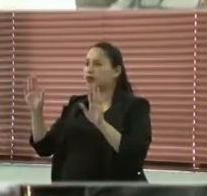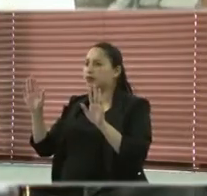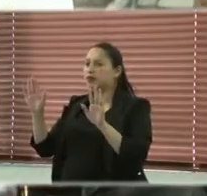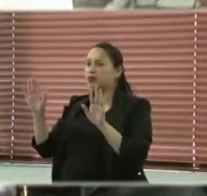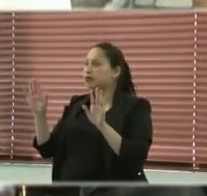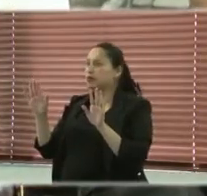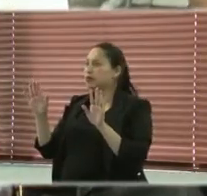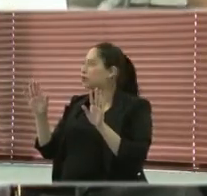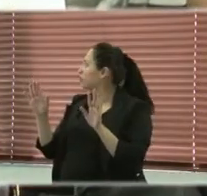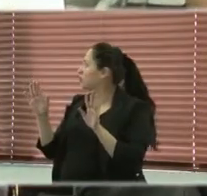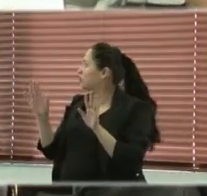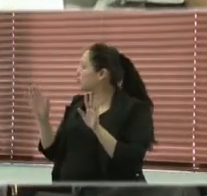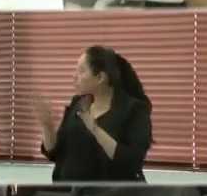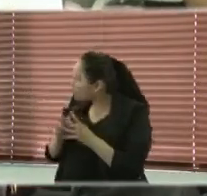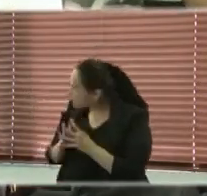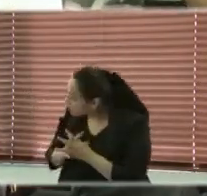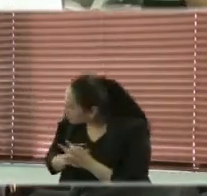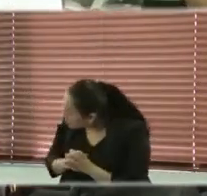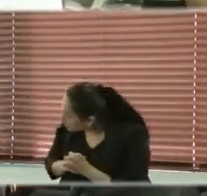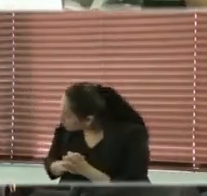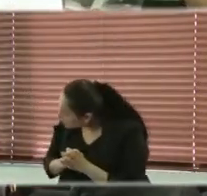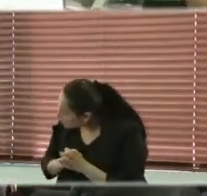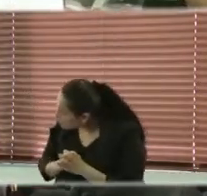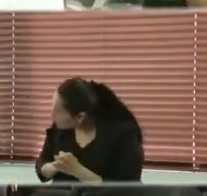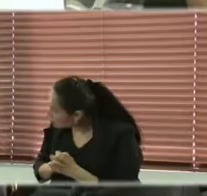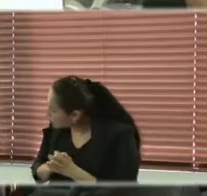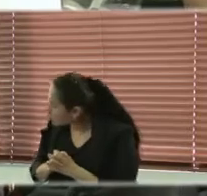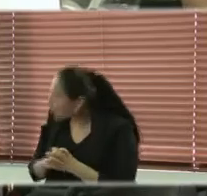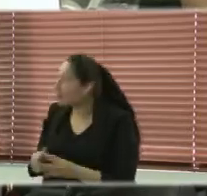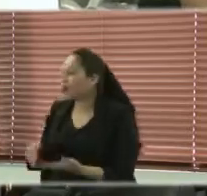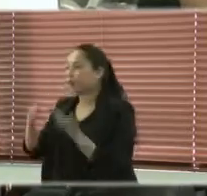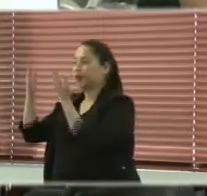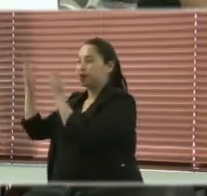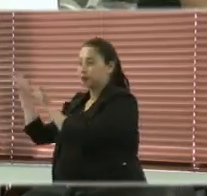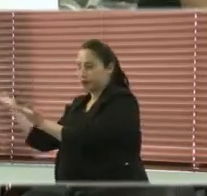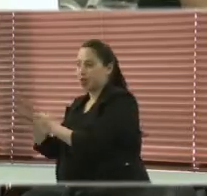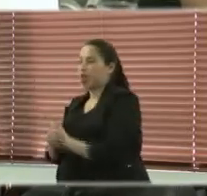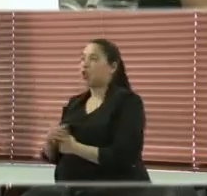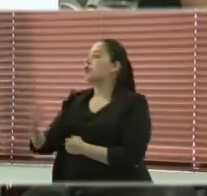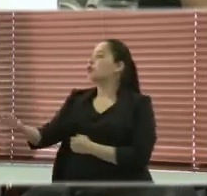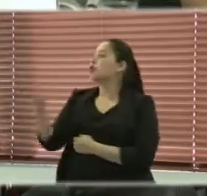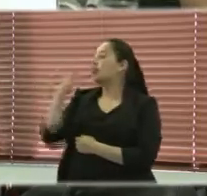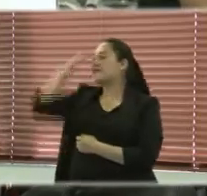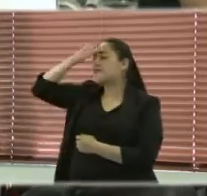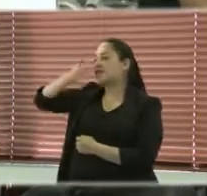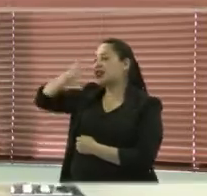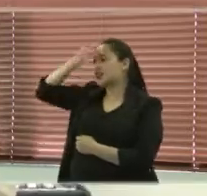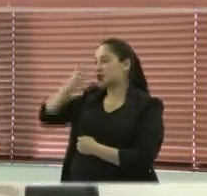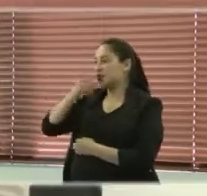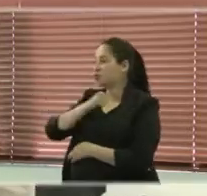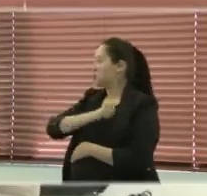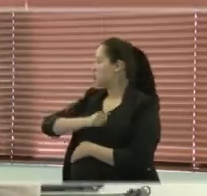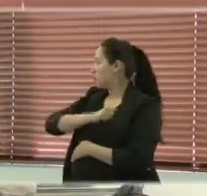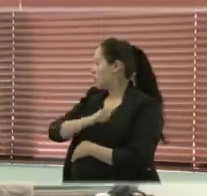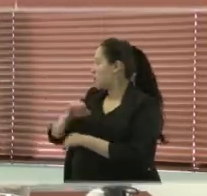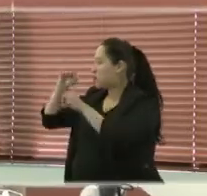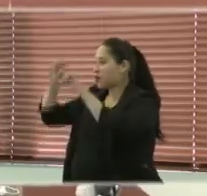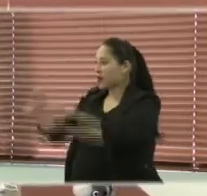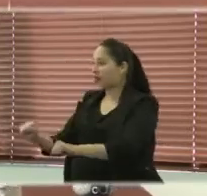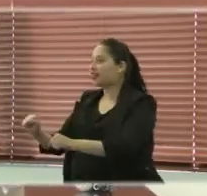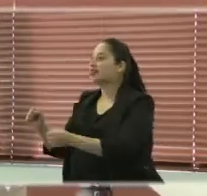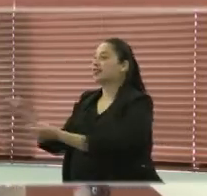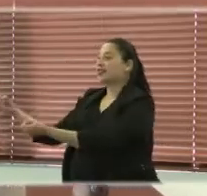de redes y luego te damos la palabra nos preguntan por Facebook sí puedes compartir tus datos de contacto correo